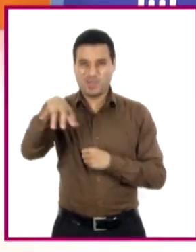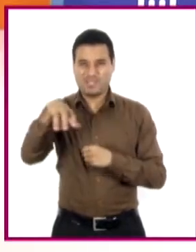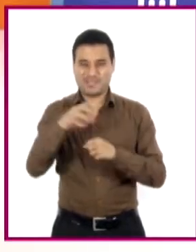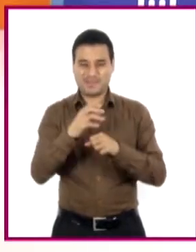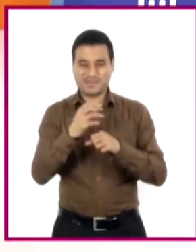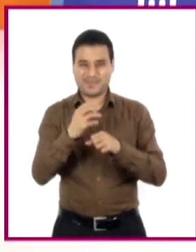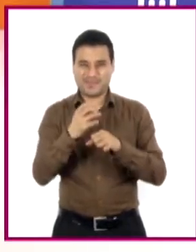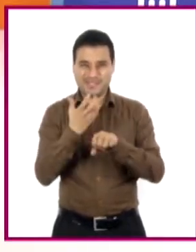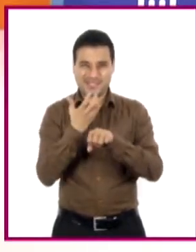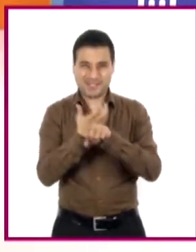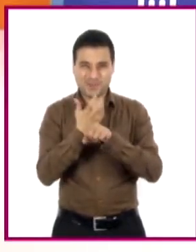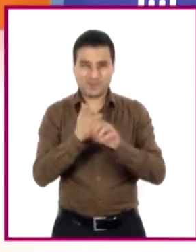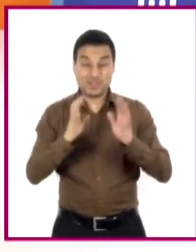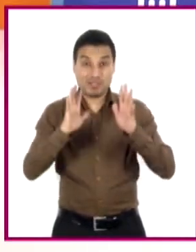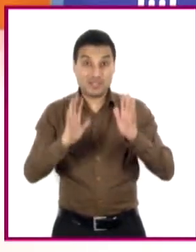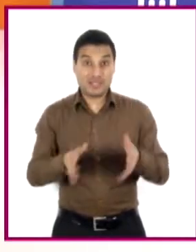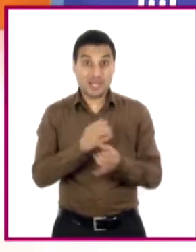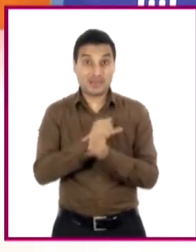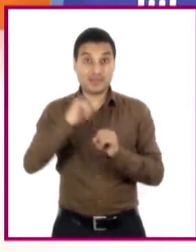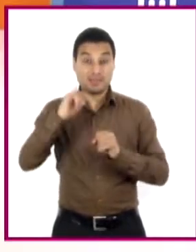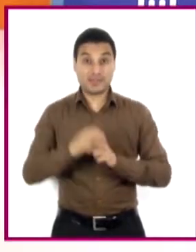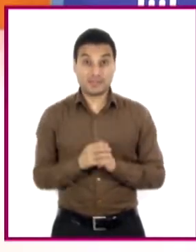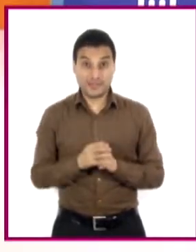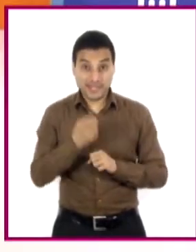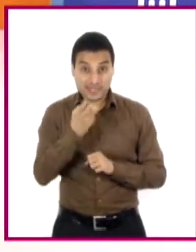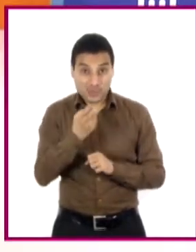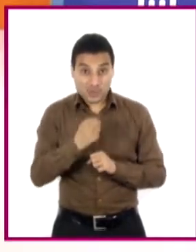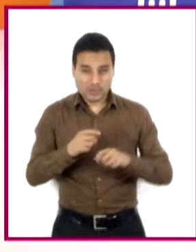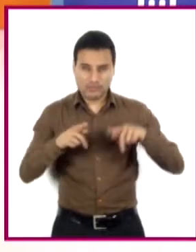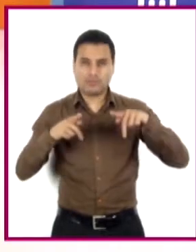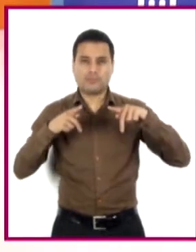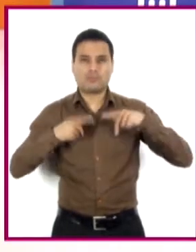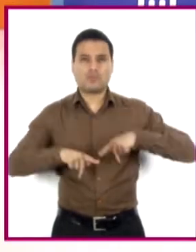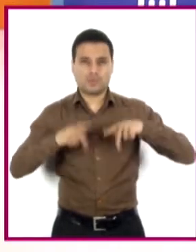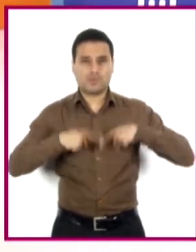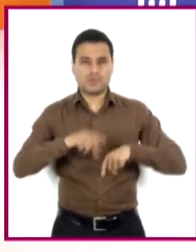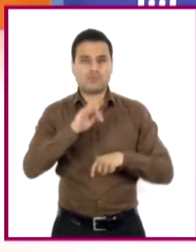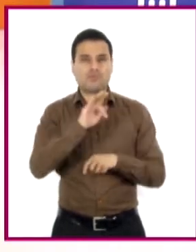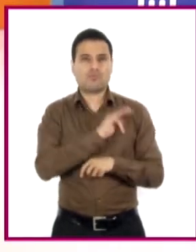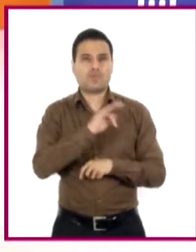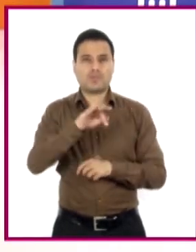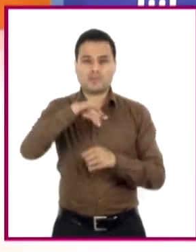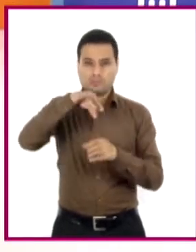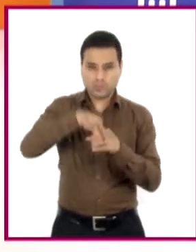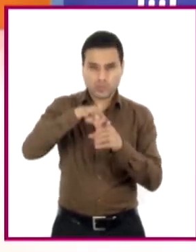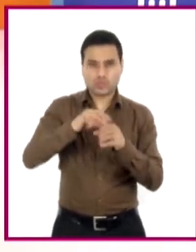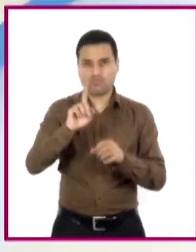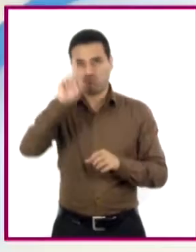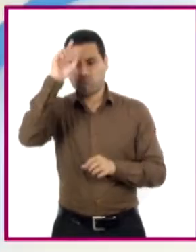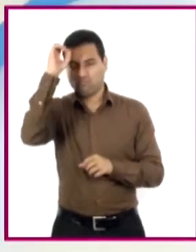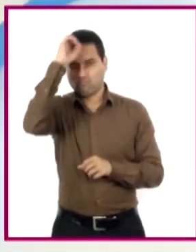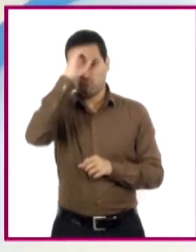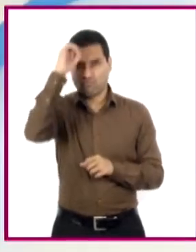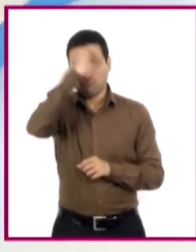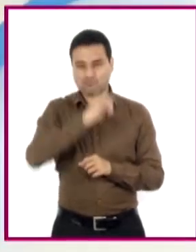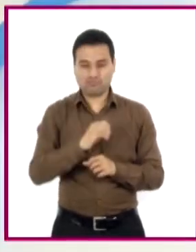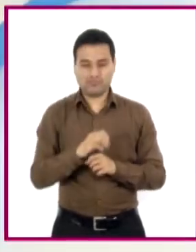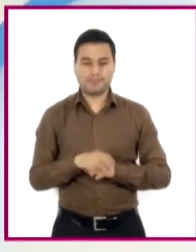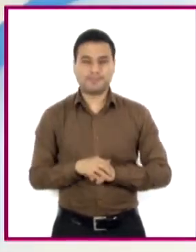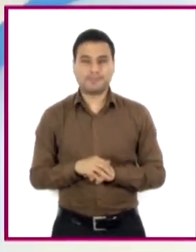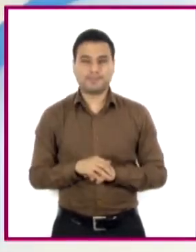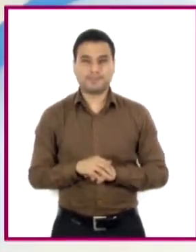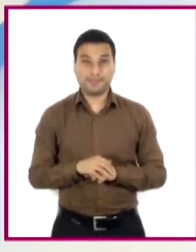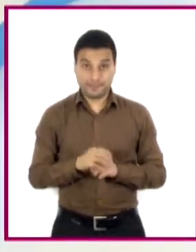por primera vez los americanos tenían voz y voto en las decisiones que afectaban su futuro.